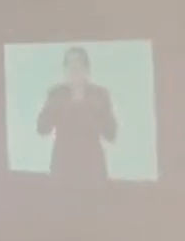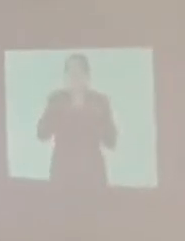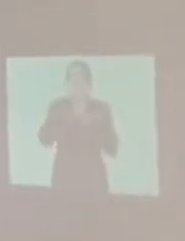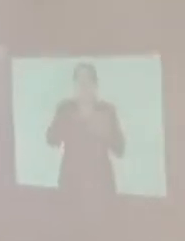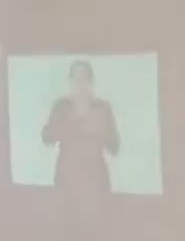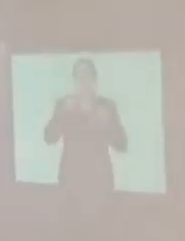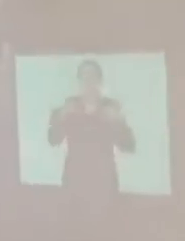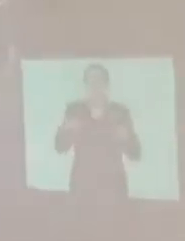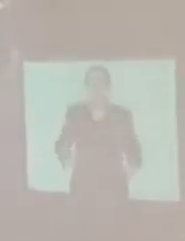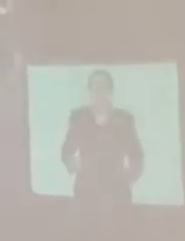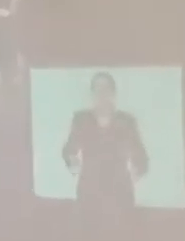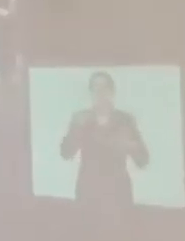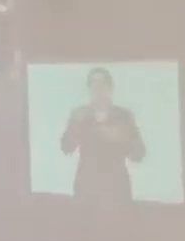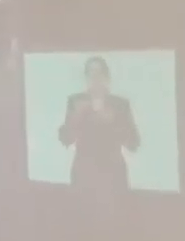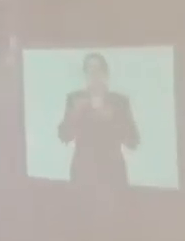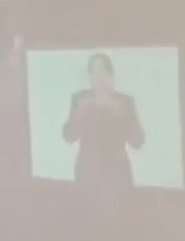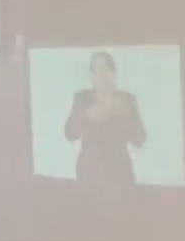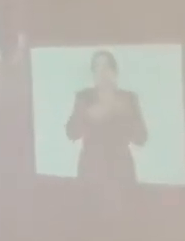desde el primer año.